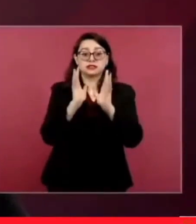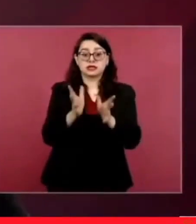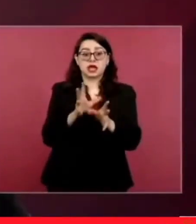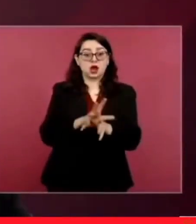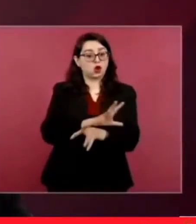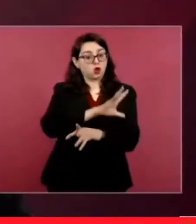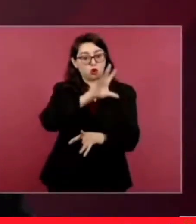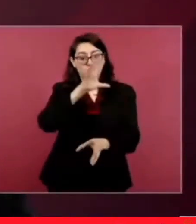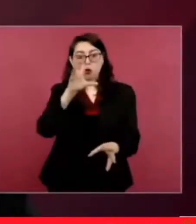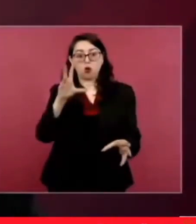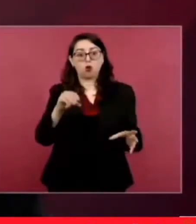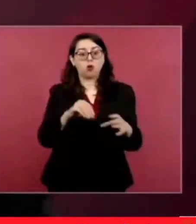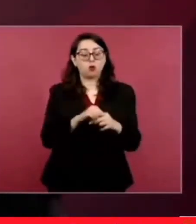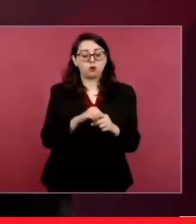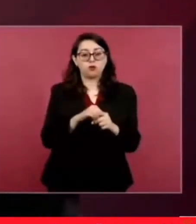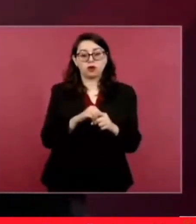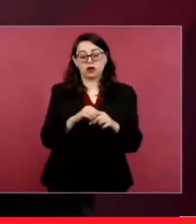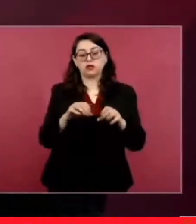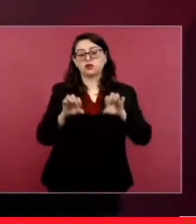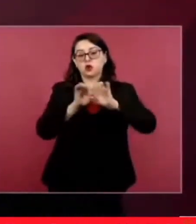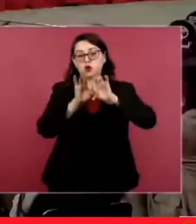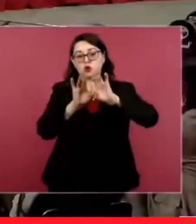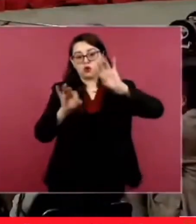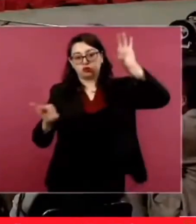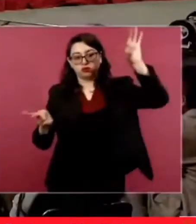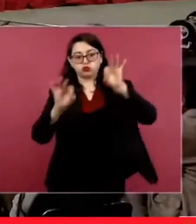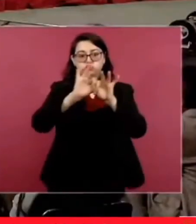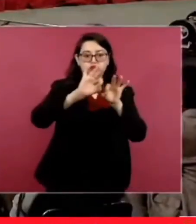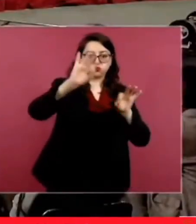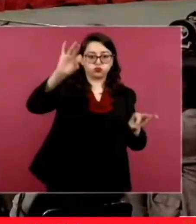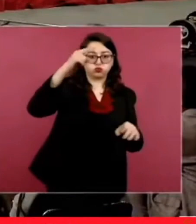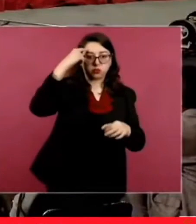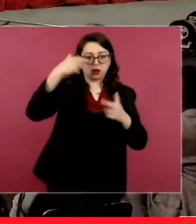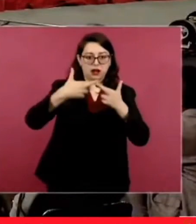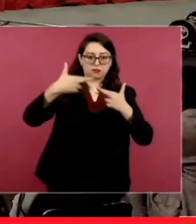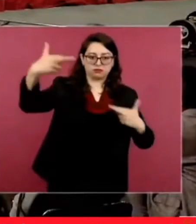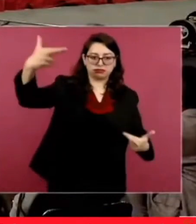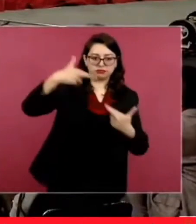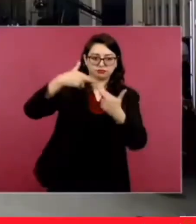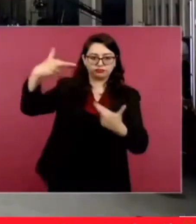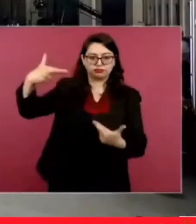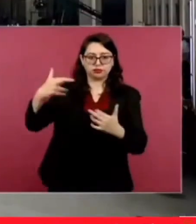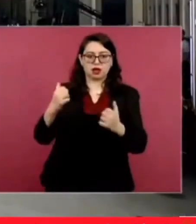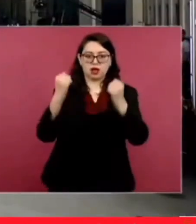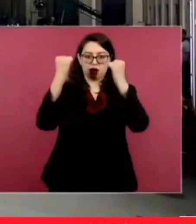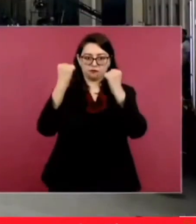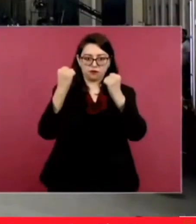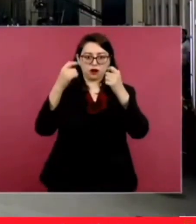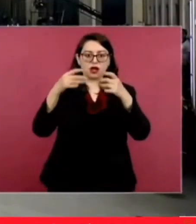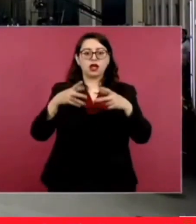torón para los tirantes. Es cuanto, señor presidente.